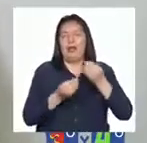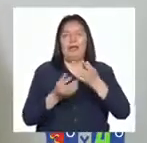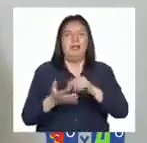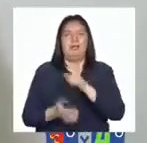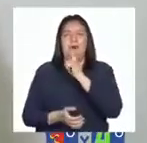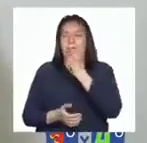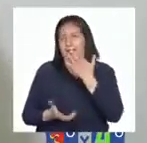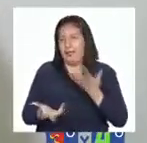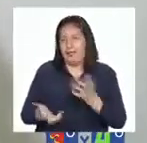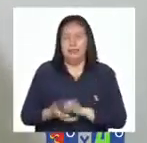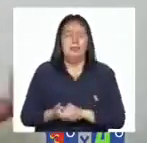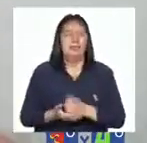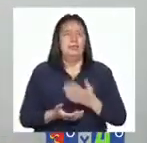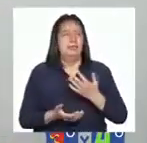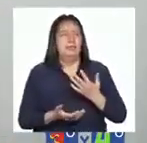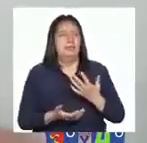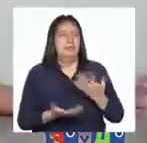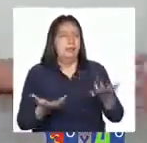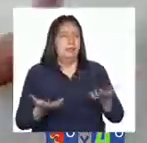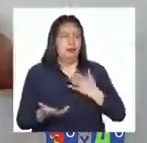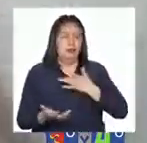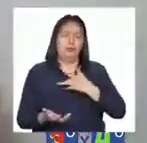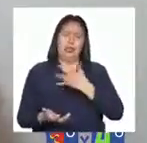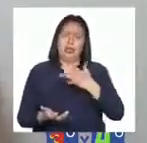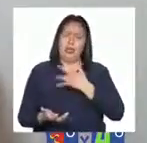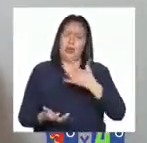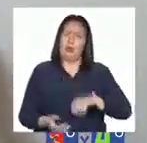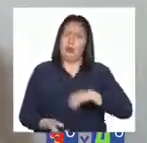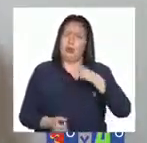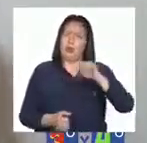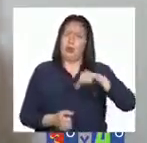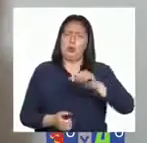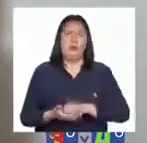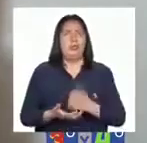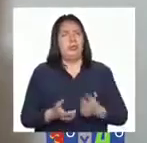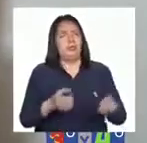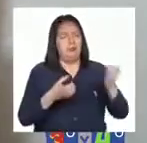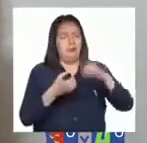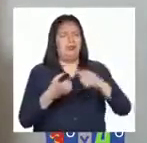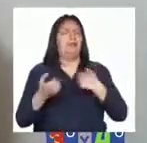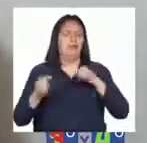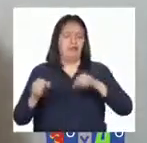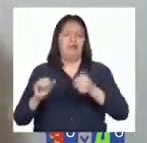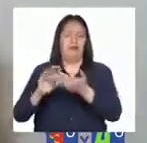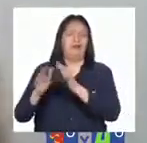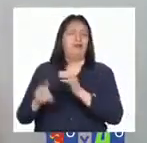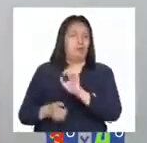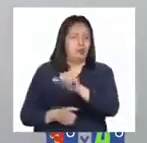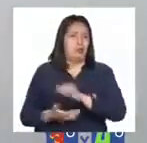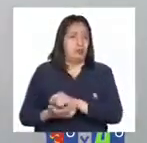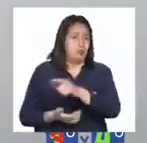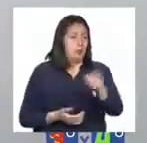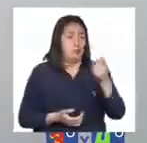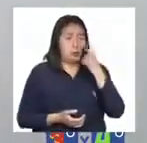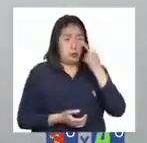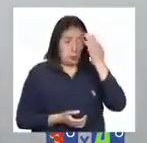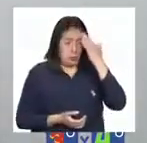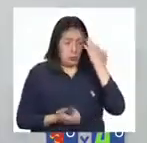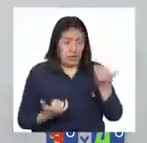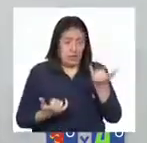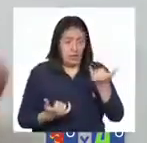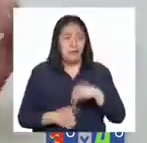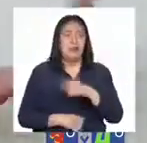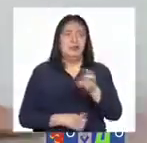nuestros padres. Me siento muy orgullosa de ser parte de mi comunidad y que ustedes la conozcan